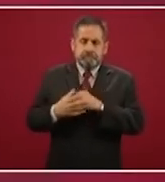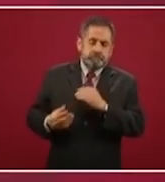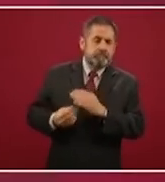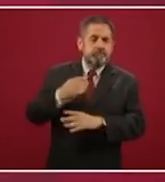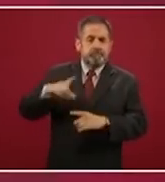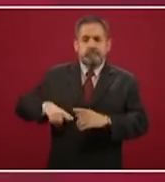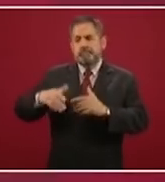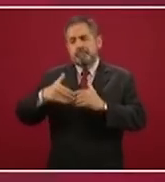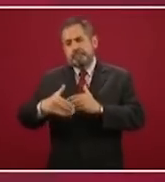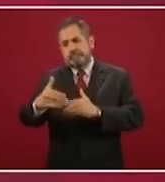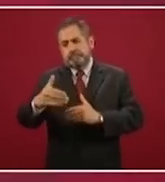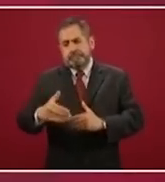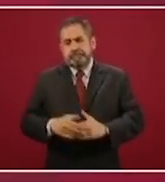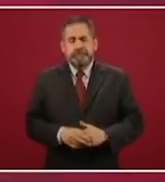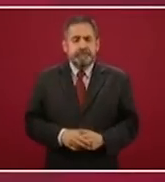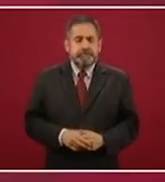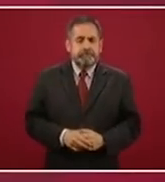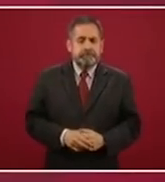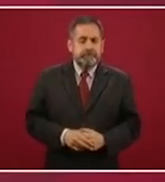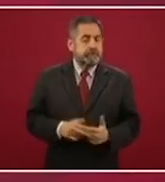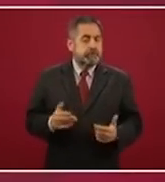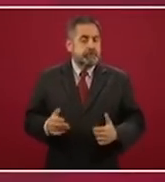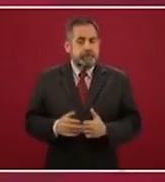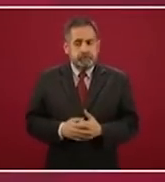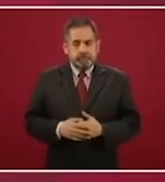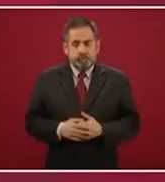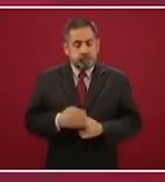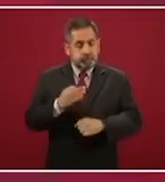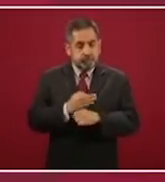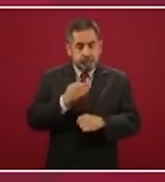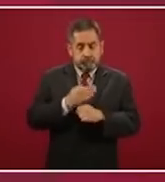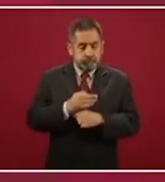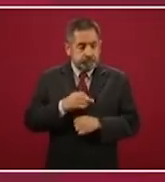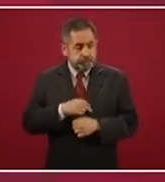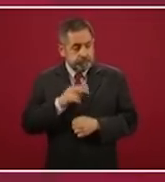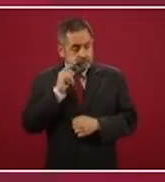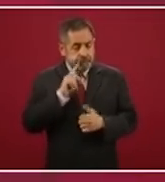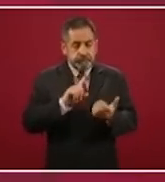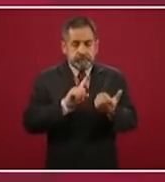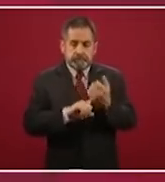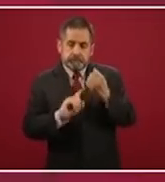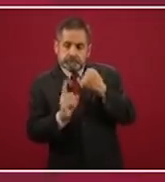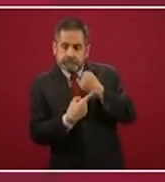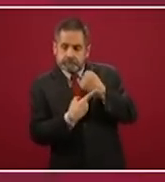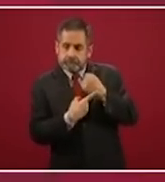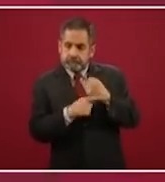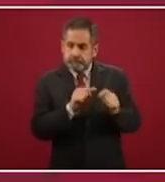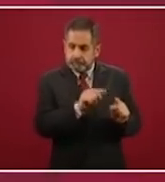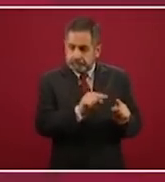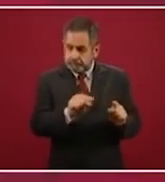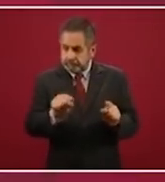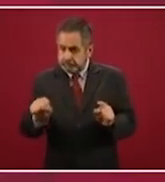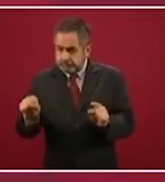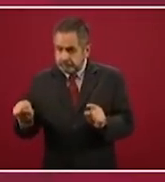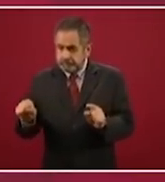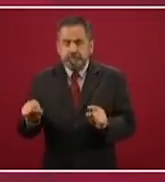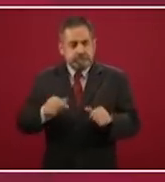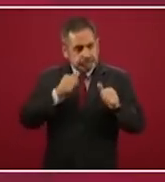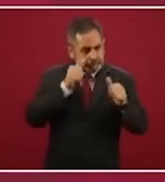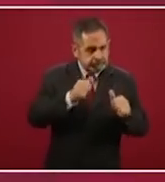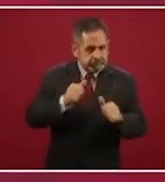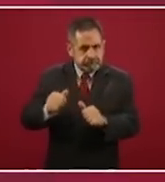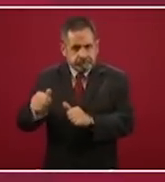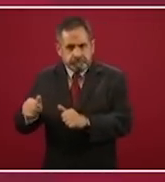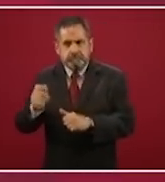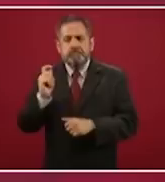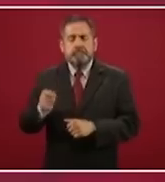gobierno. Entonces, estamos atendiendo las causas, el que los